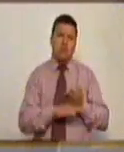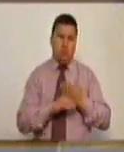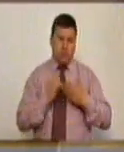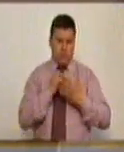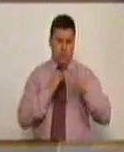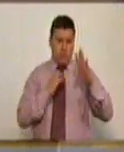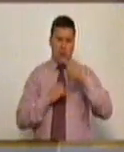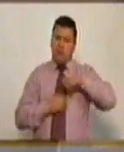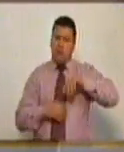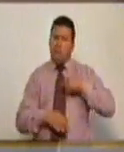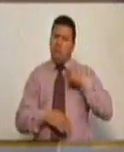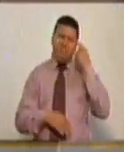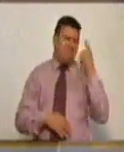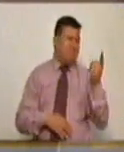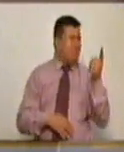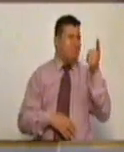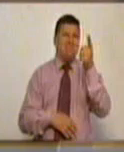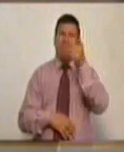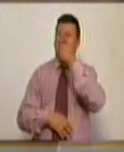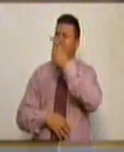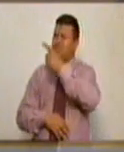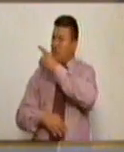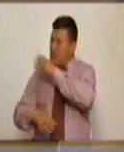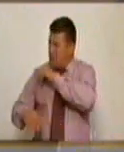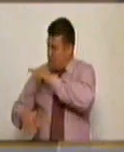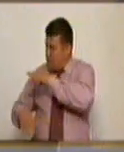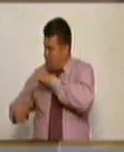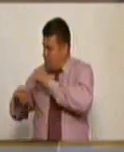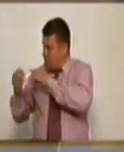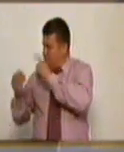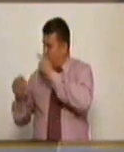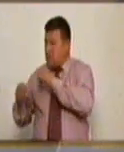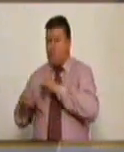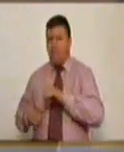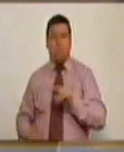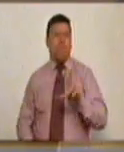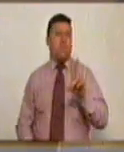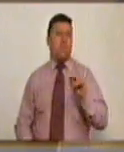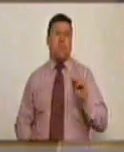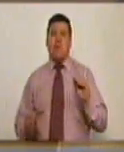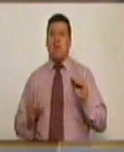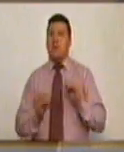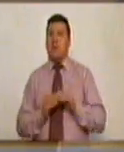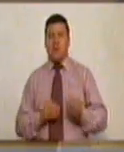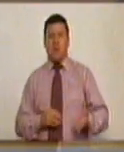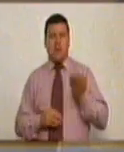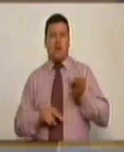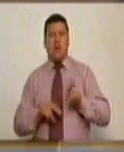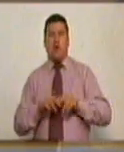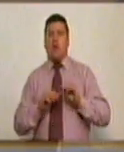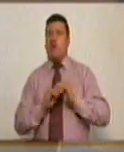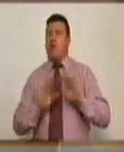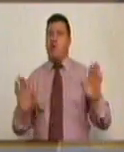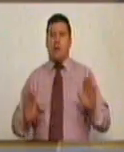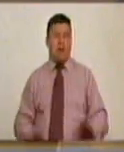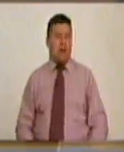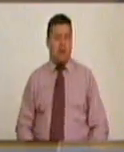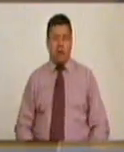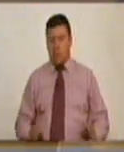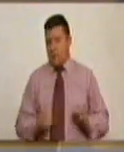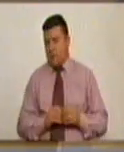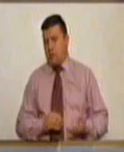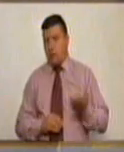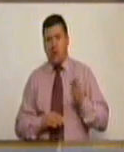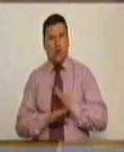Polo y otros sectores estoy viendo que coinciden con nosotros en esto primero no más alza de tarifas no más